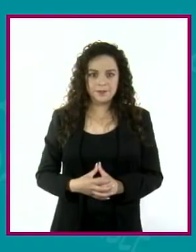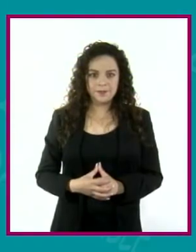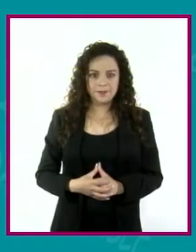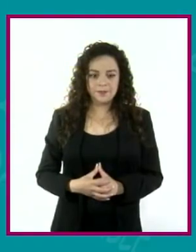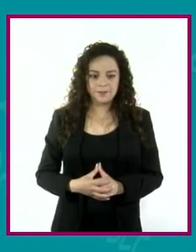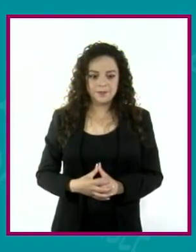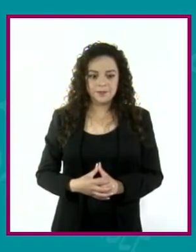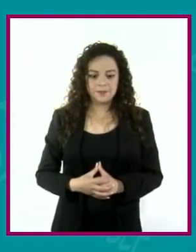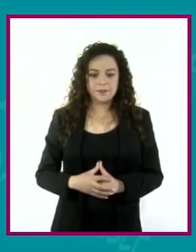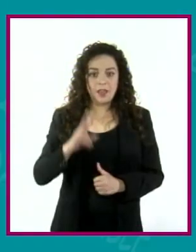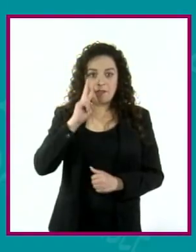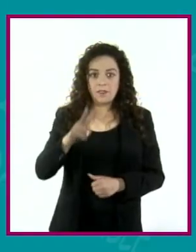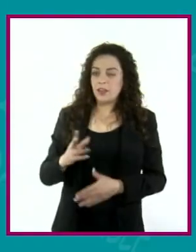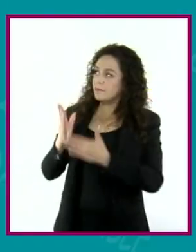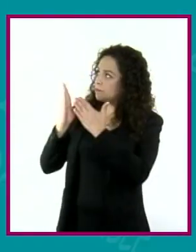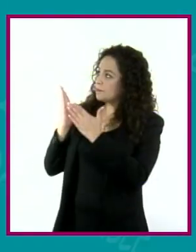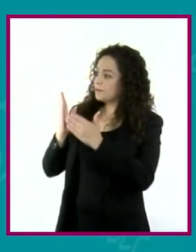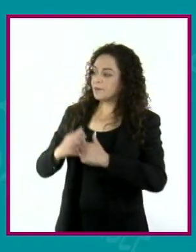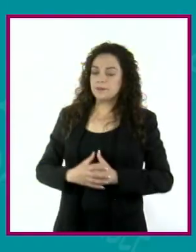Visítanos en